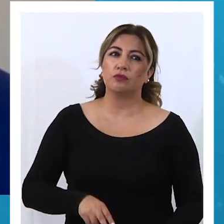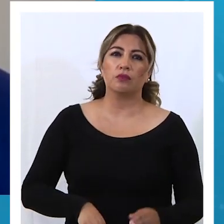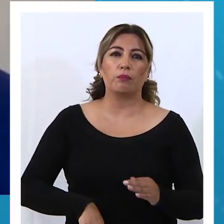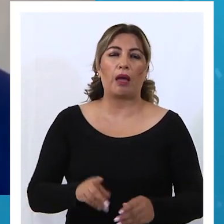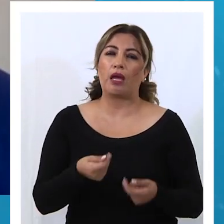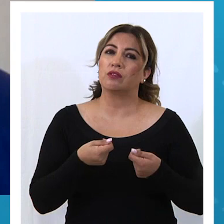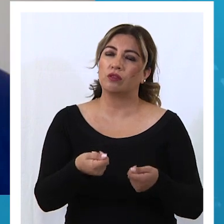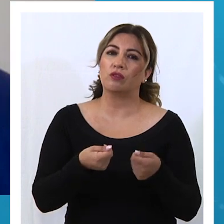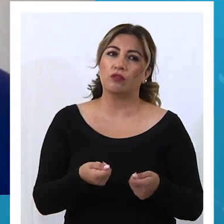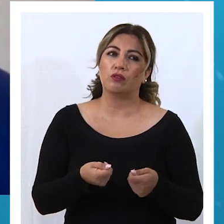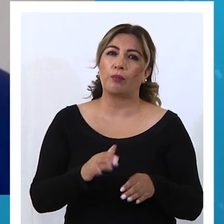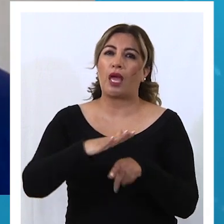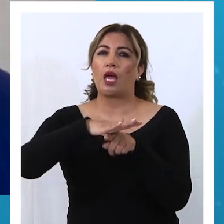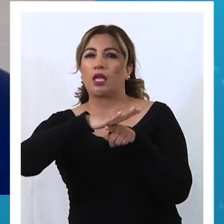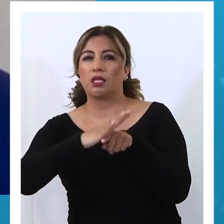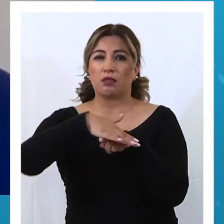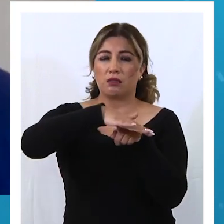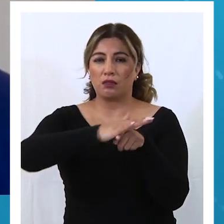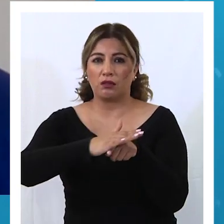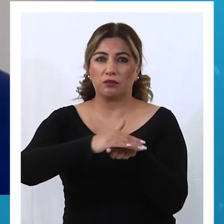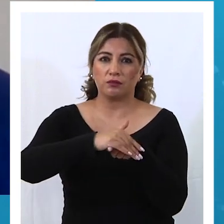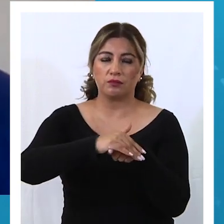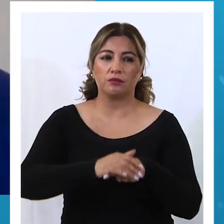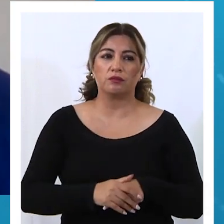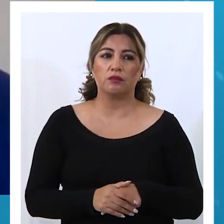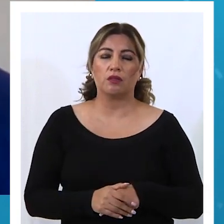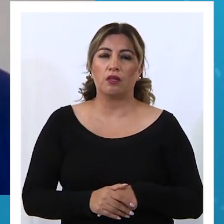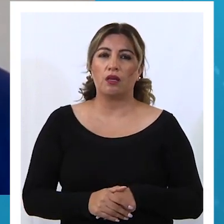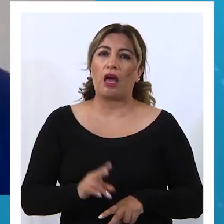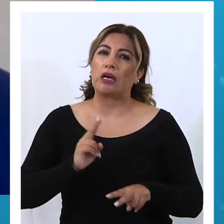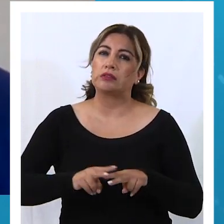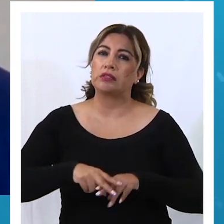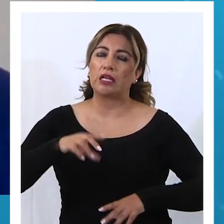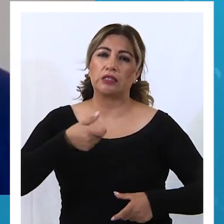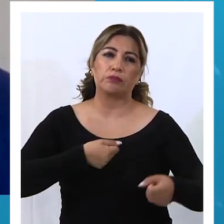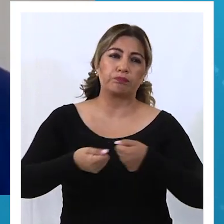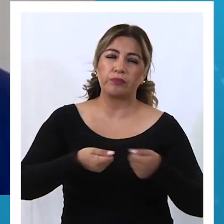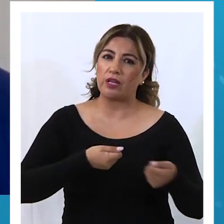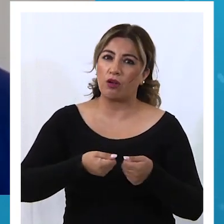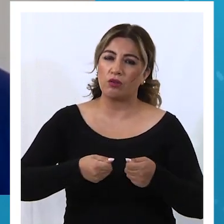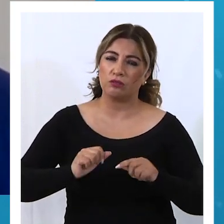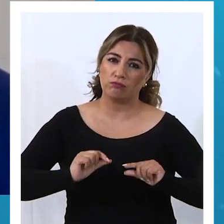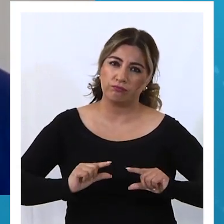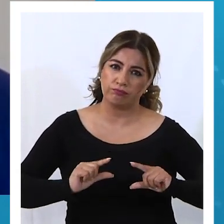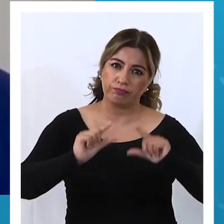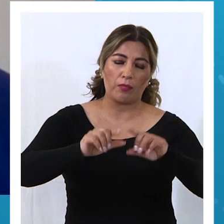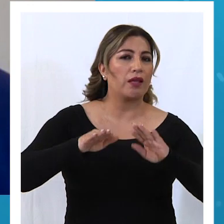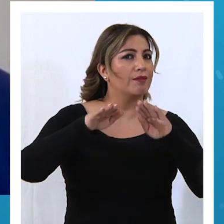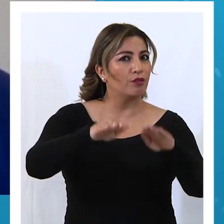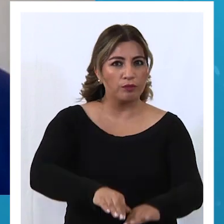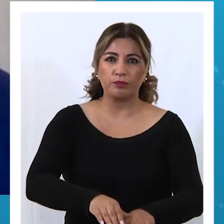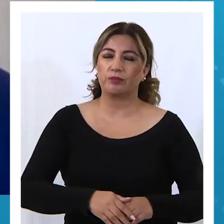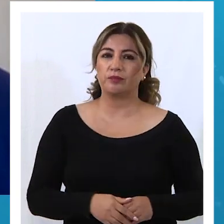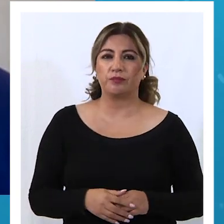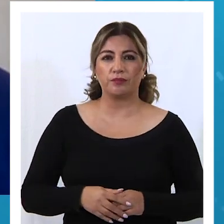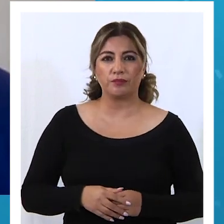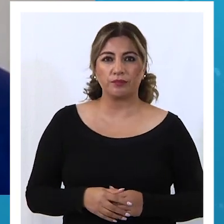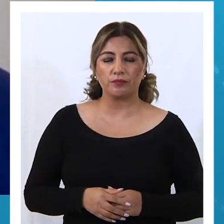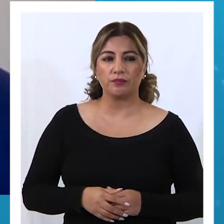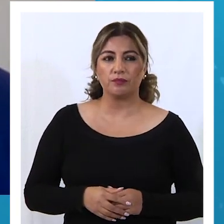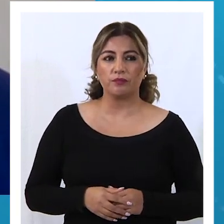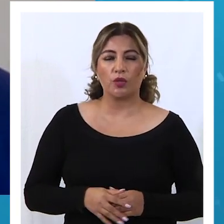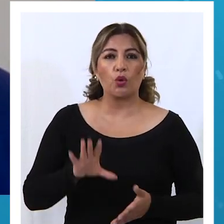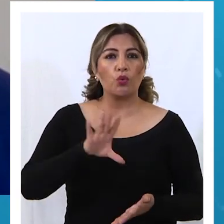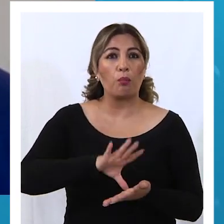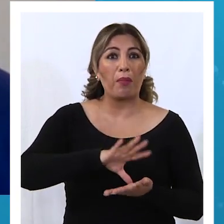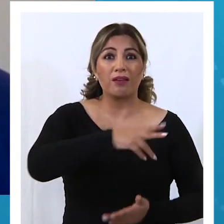la macroeconomía equilibrada, que tenemos que atraer inversiones, que no tenemos que endeudarnos. Es la misma retórica. Pero en un